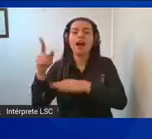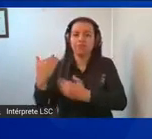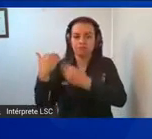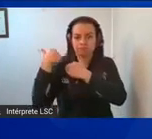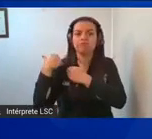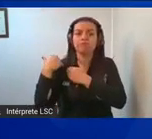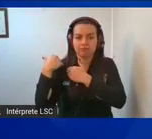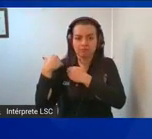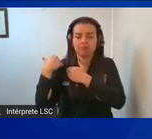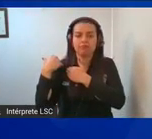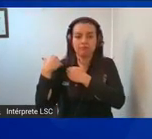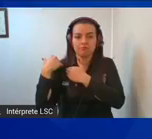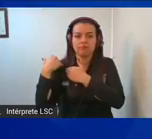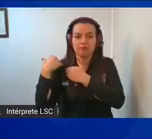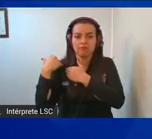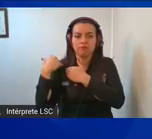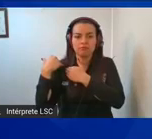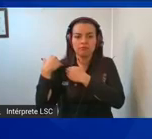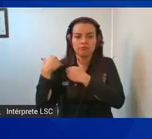situación